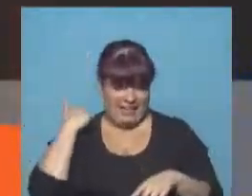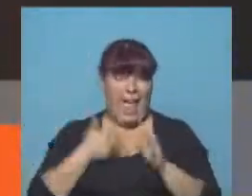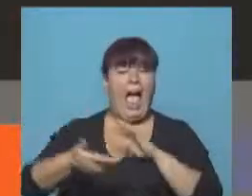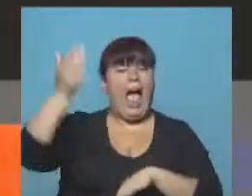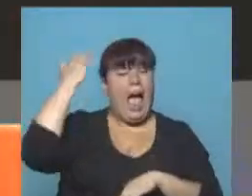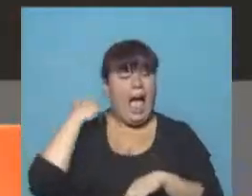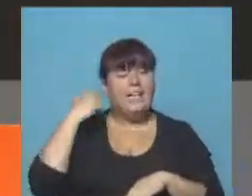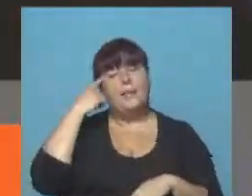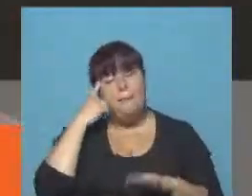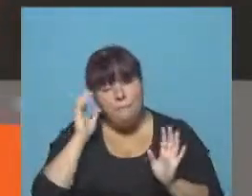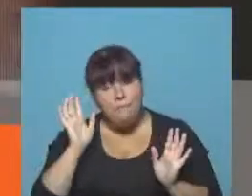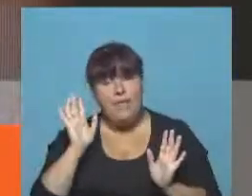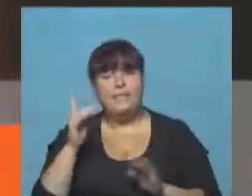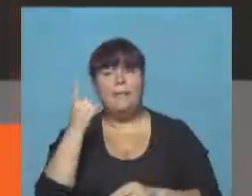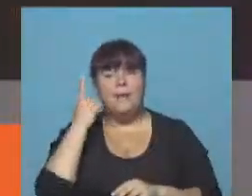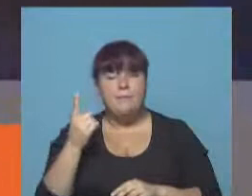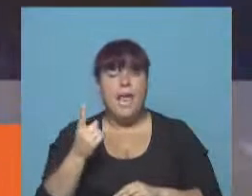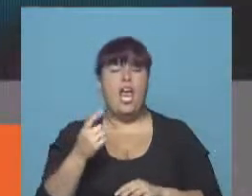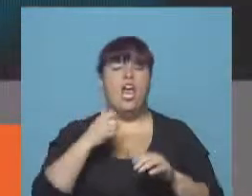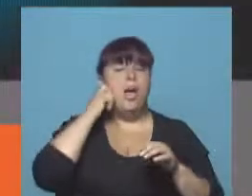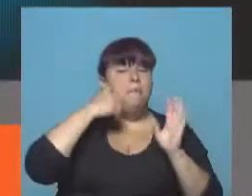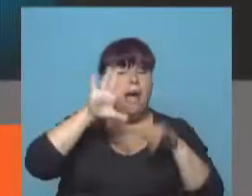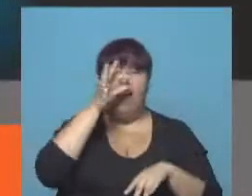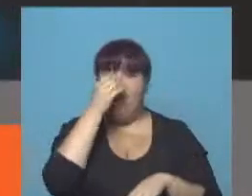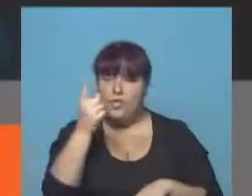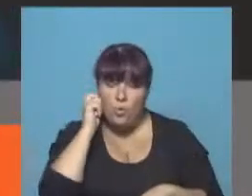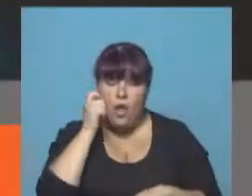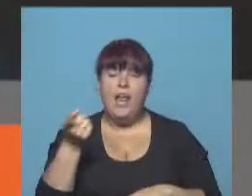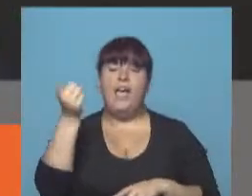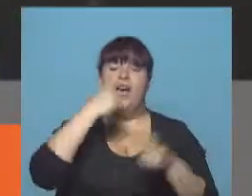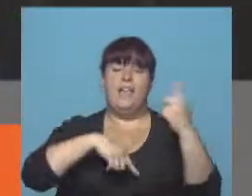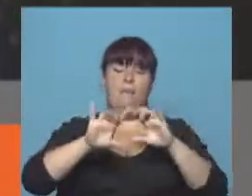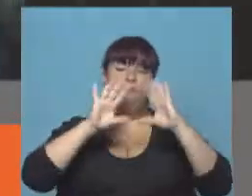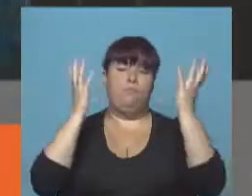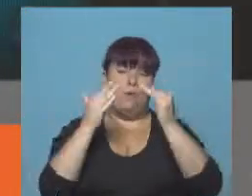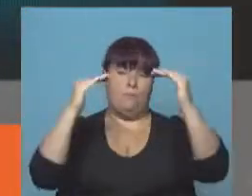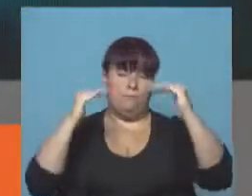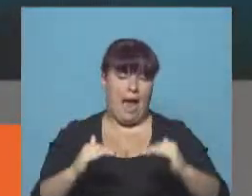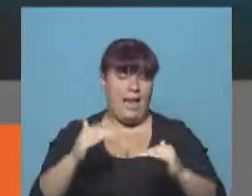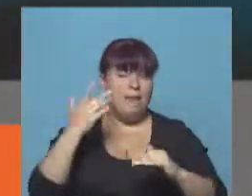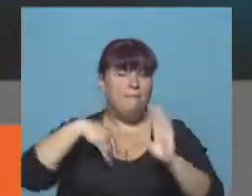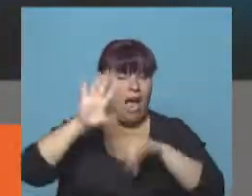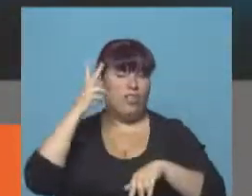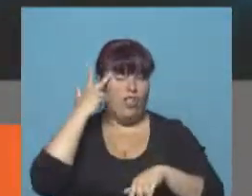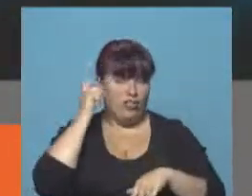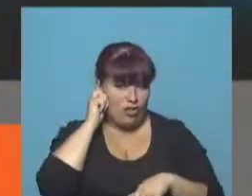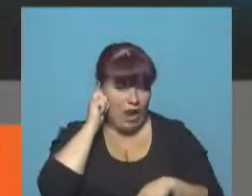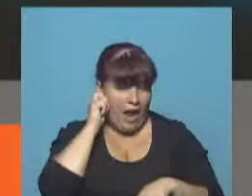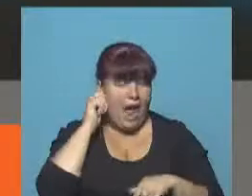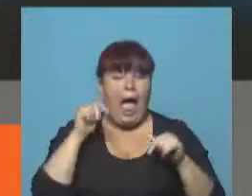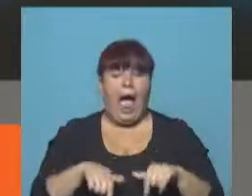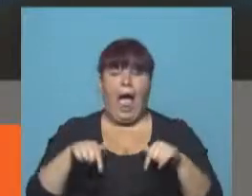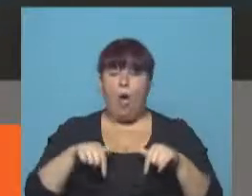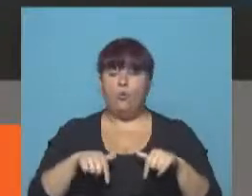anterior pensaba, primero con la mayoría de edad a los 21 años, después internacionalmente se bajó la mayoría de edad a los 18, y el